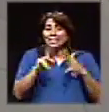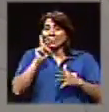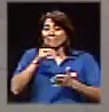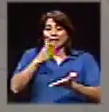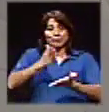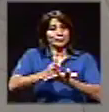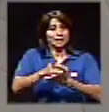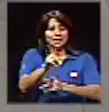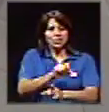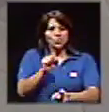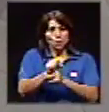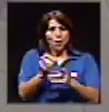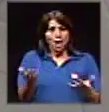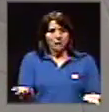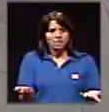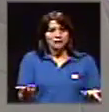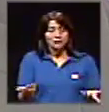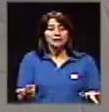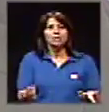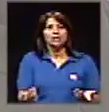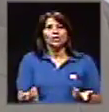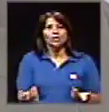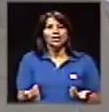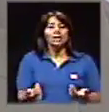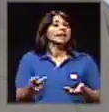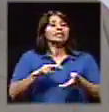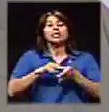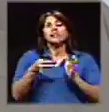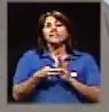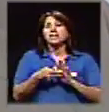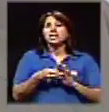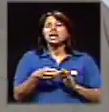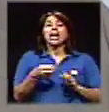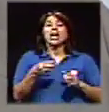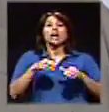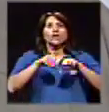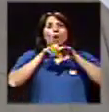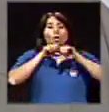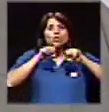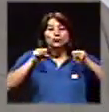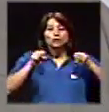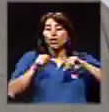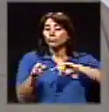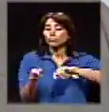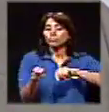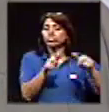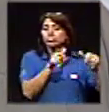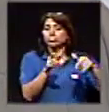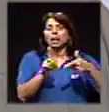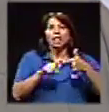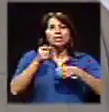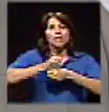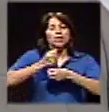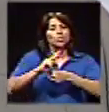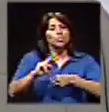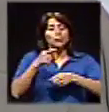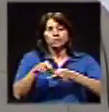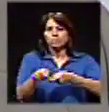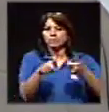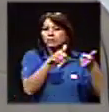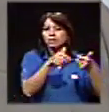Y pasa por eliminar desperdicios, corrupciones, duplicidades, pero también se